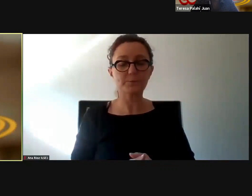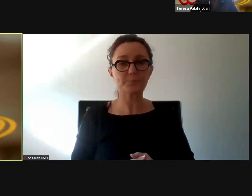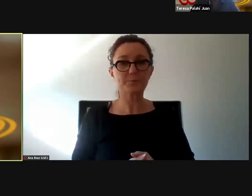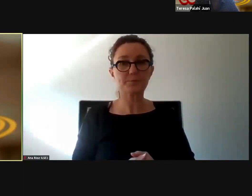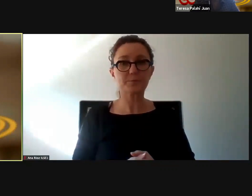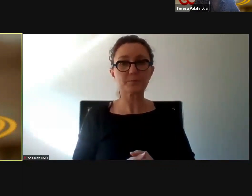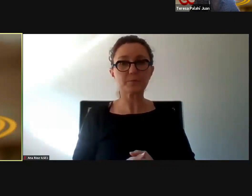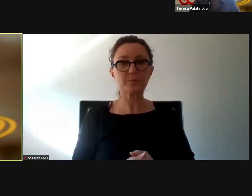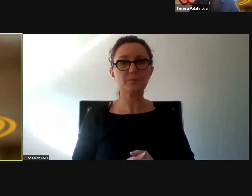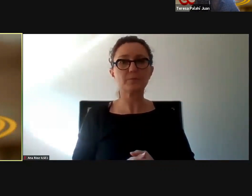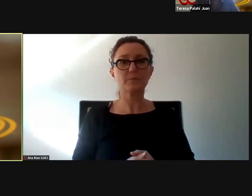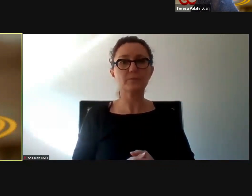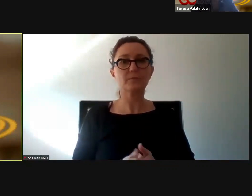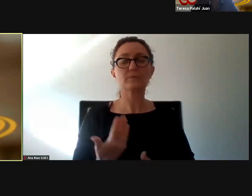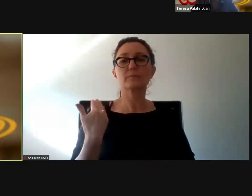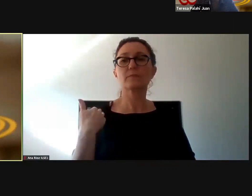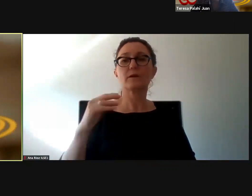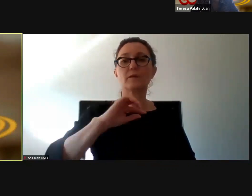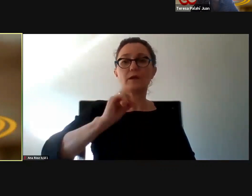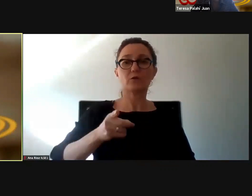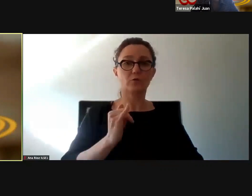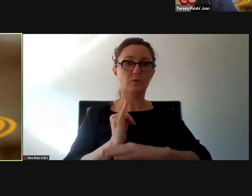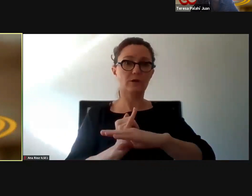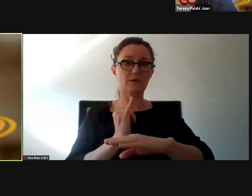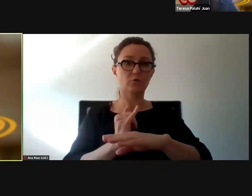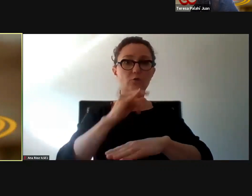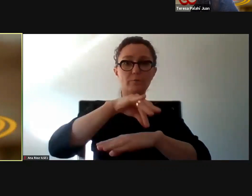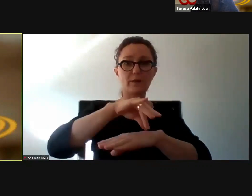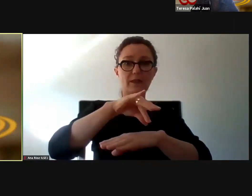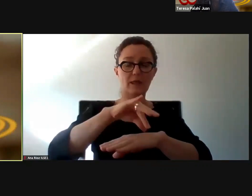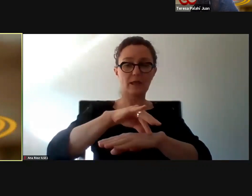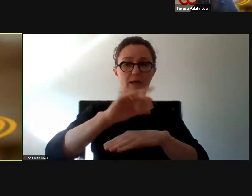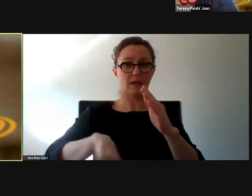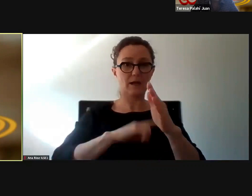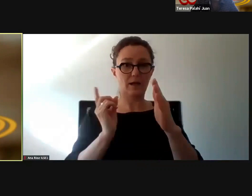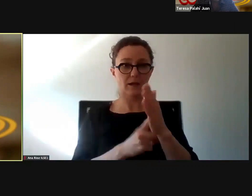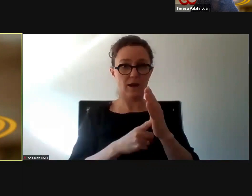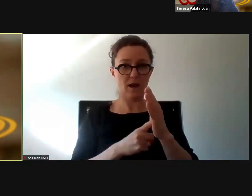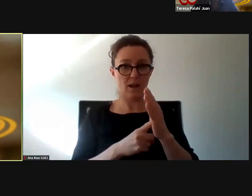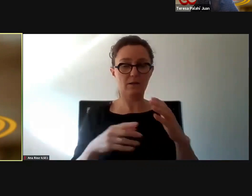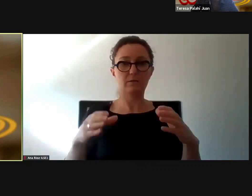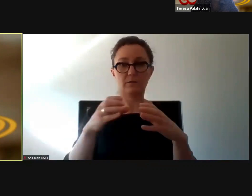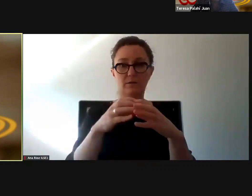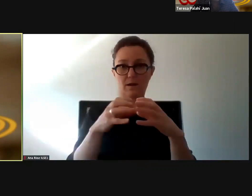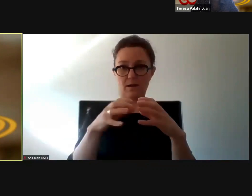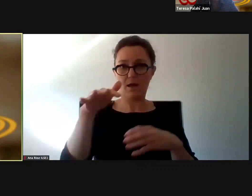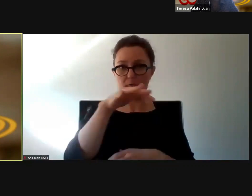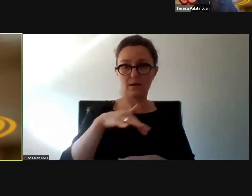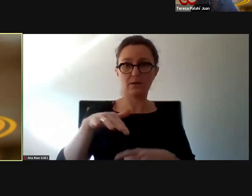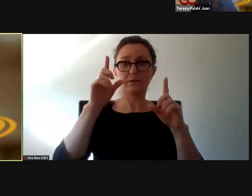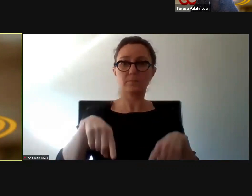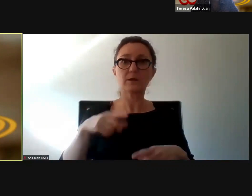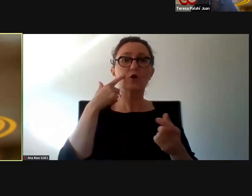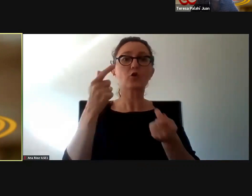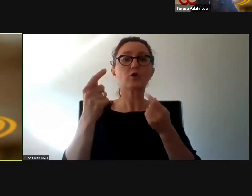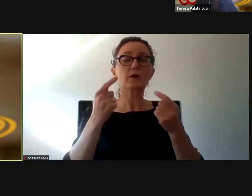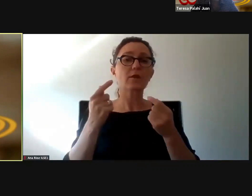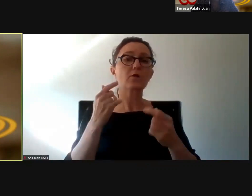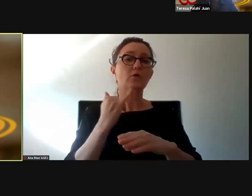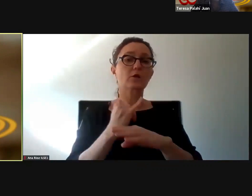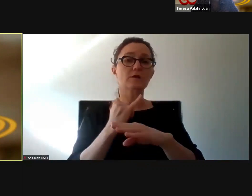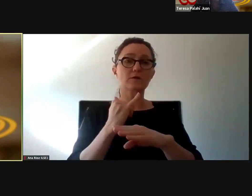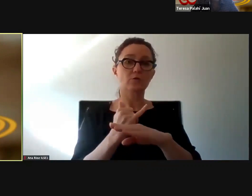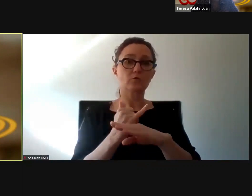sido director del Instituto de Medicina Legal de Granada y coordinador de los institutos